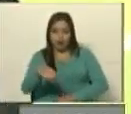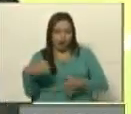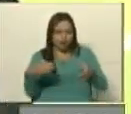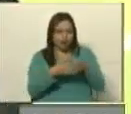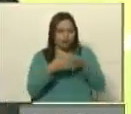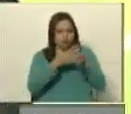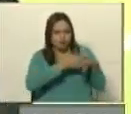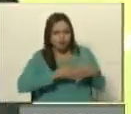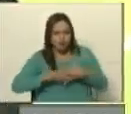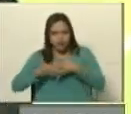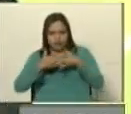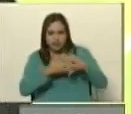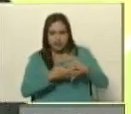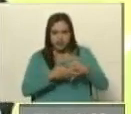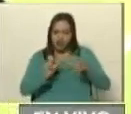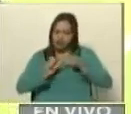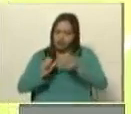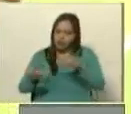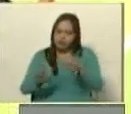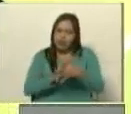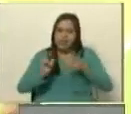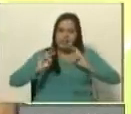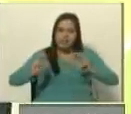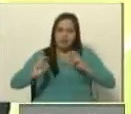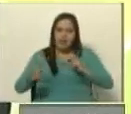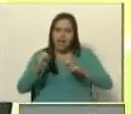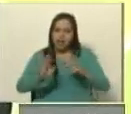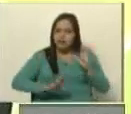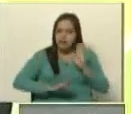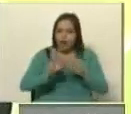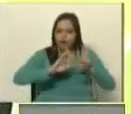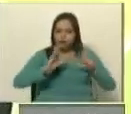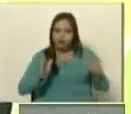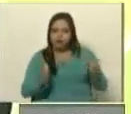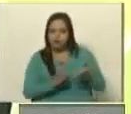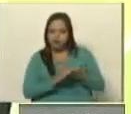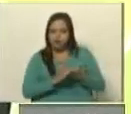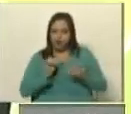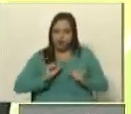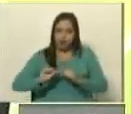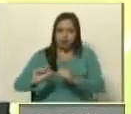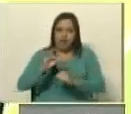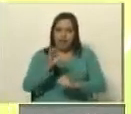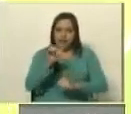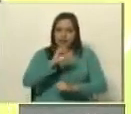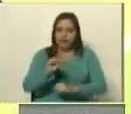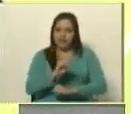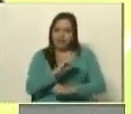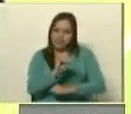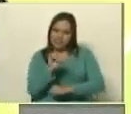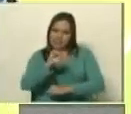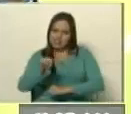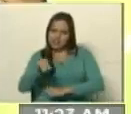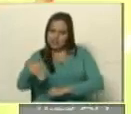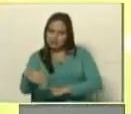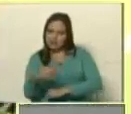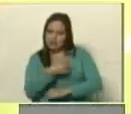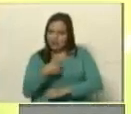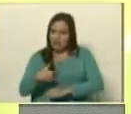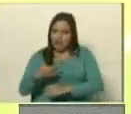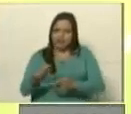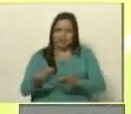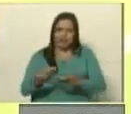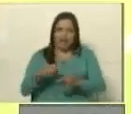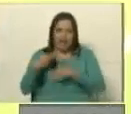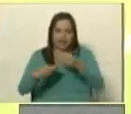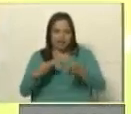tiene que ver con esta batalla que se ha dado y se está desarrollando en el mundo contra el fascismo y contra este intento de querer monopolizar